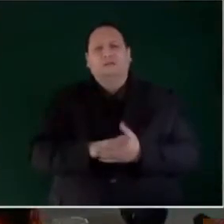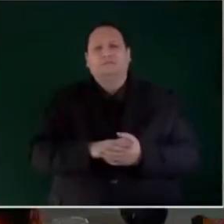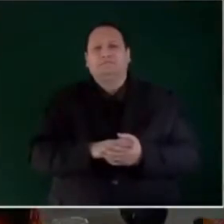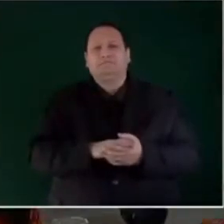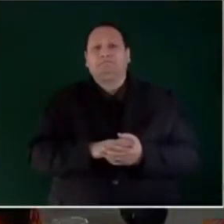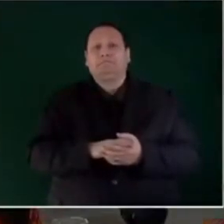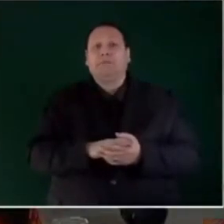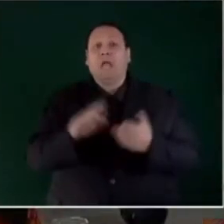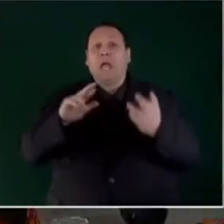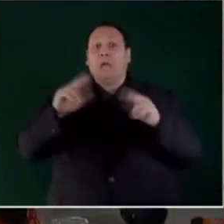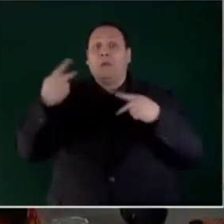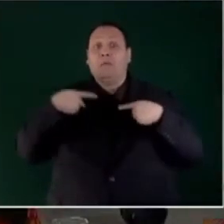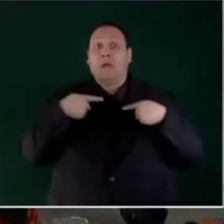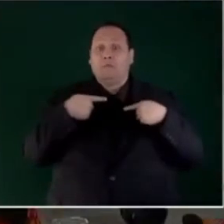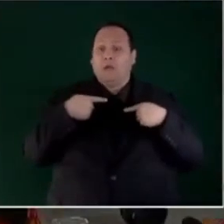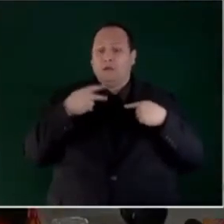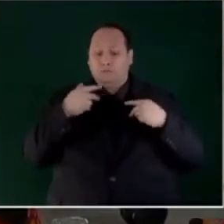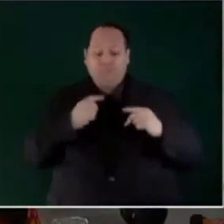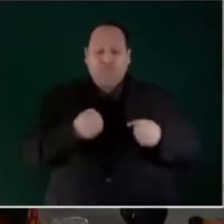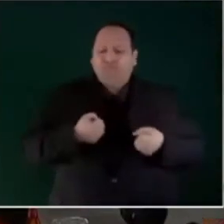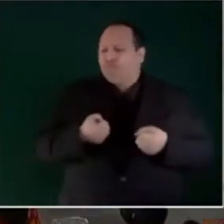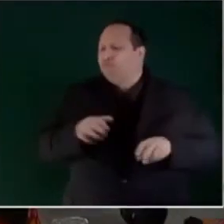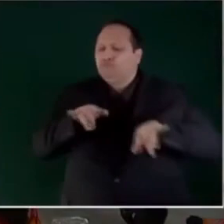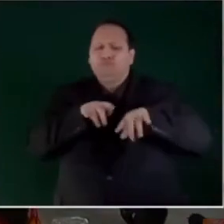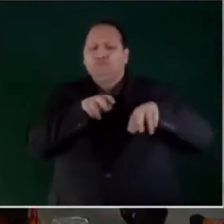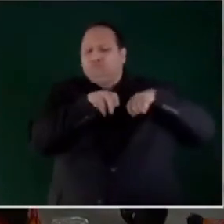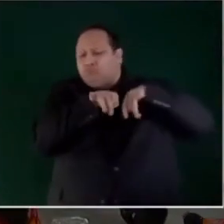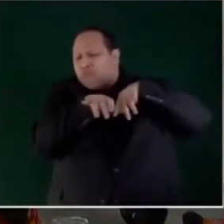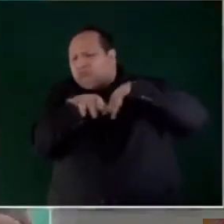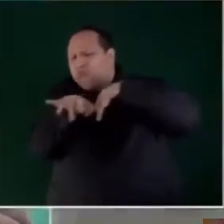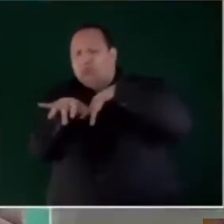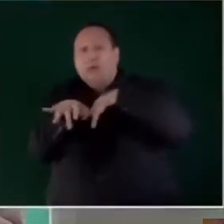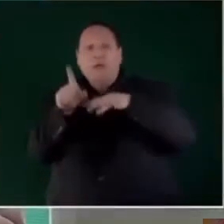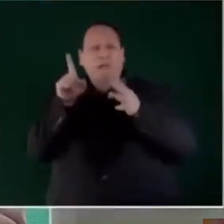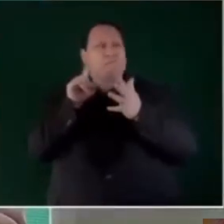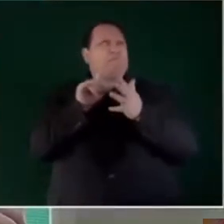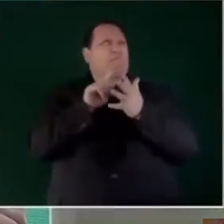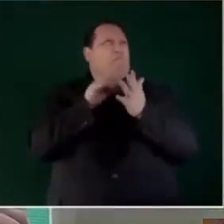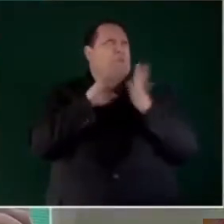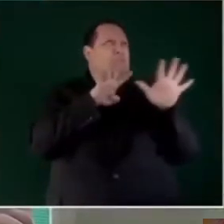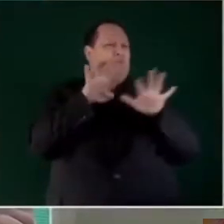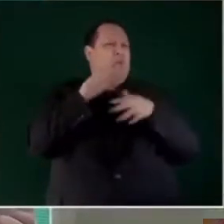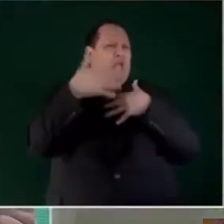Bueno, llegaban los revolucionarios a las haciendas en